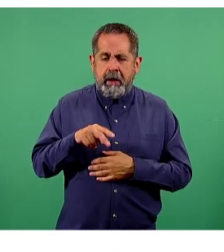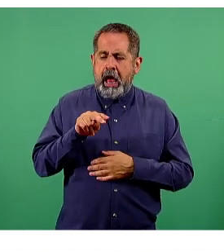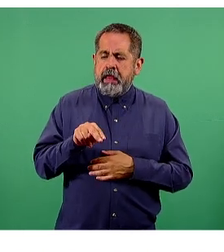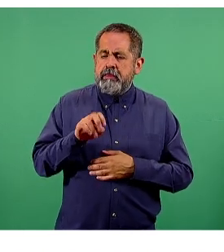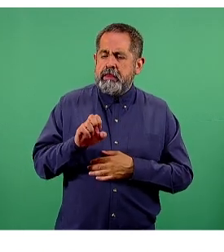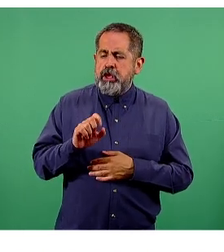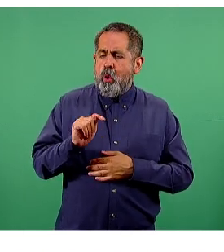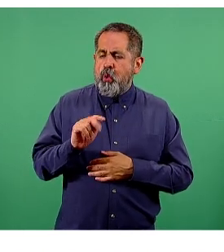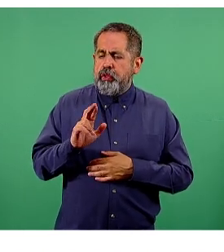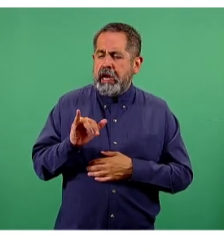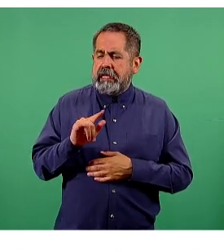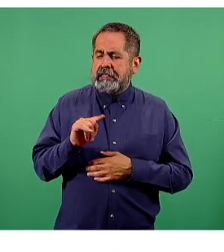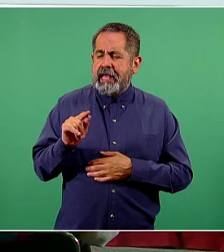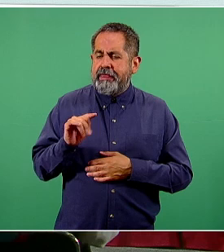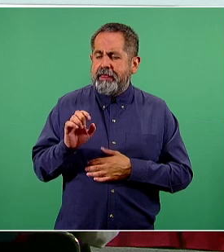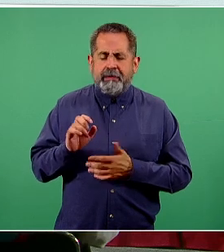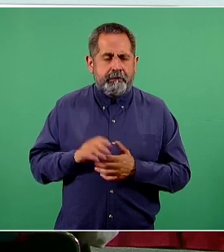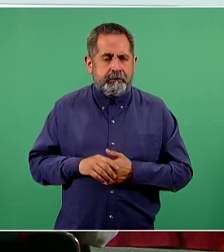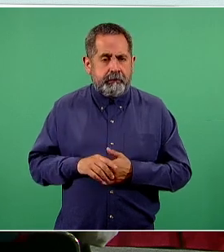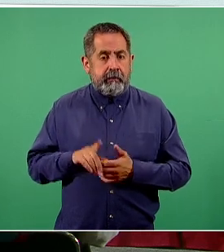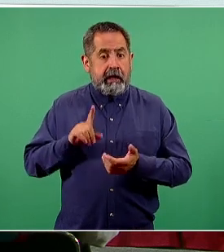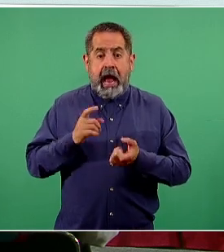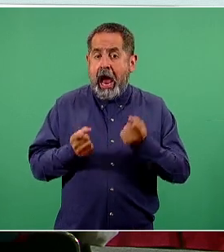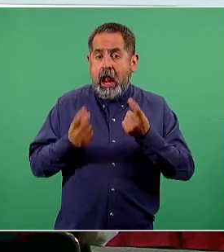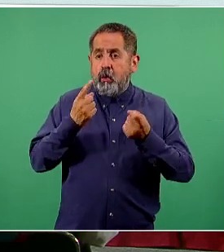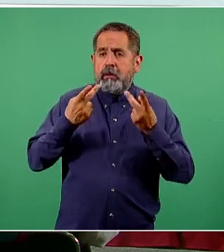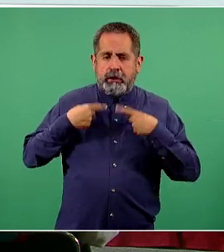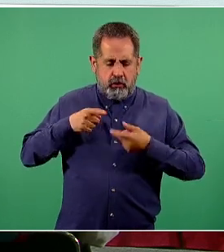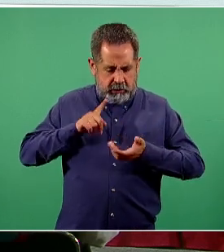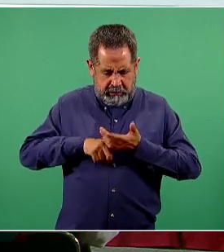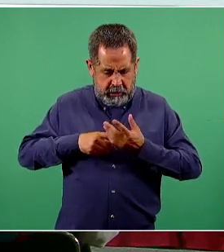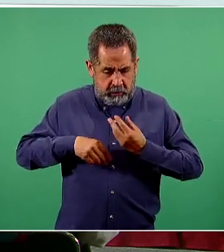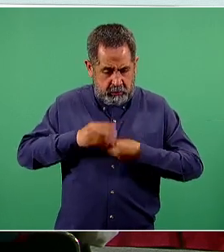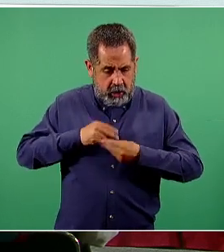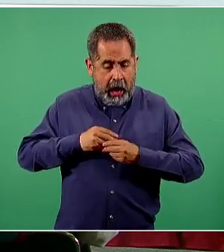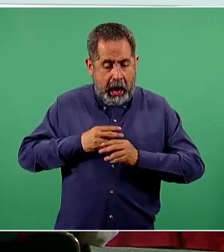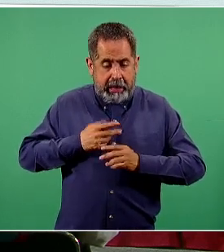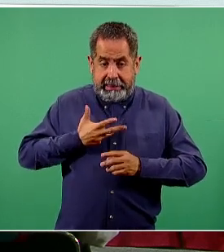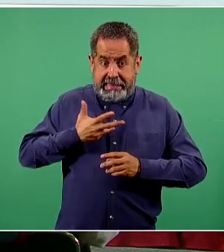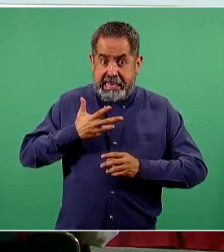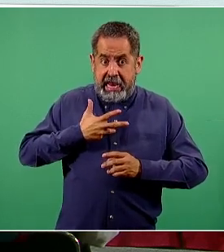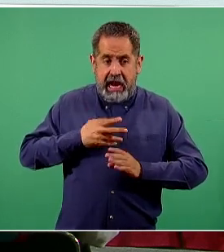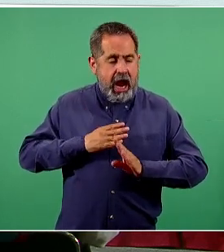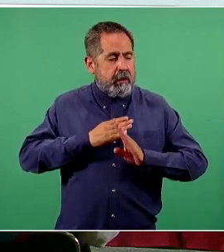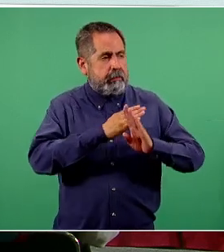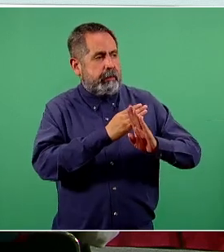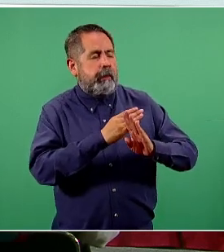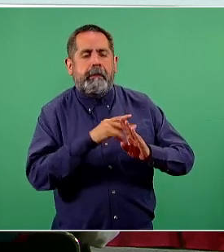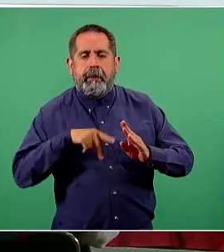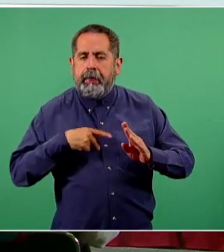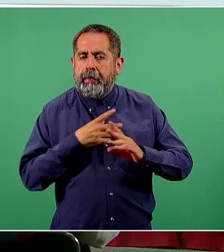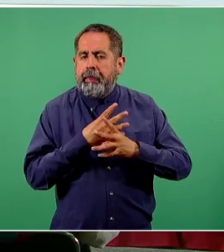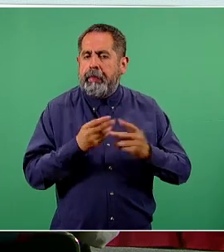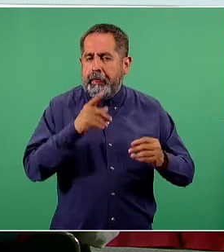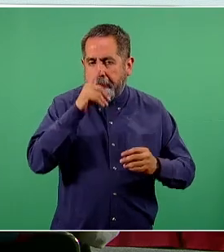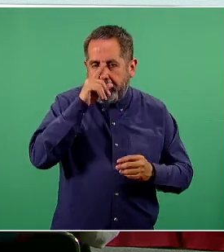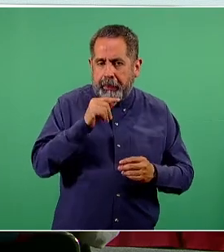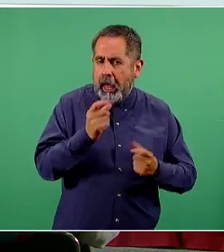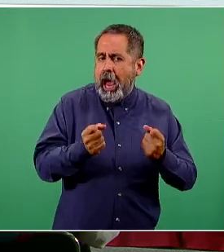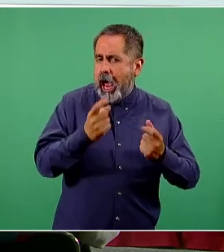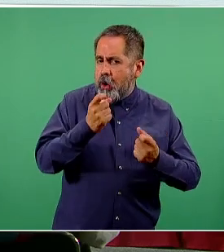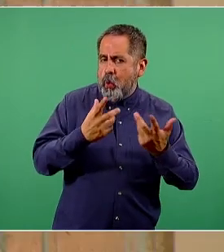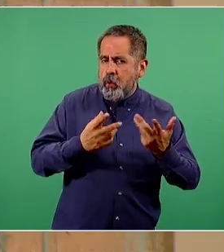generemos anticuerpos, no necesariamente son efectivos en neutralizar el virus si este penetra el organismo.